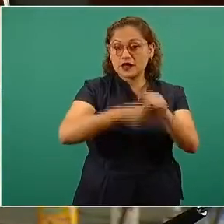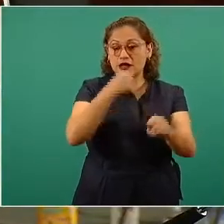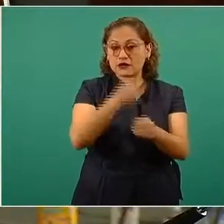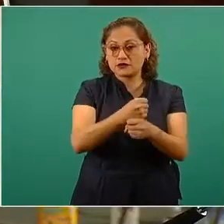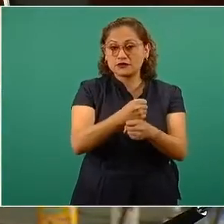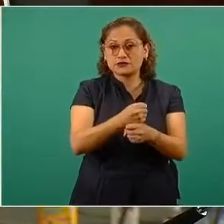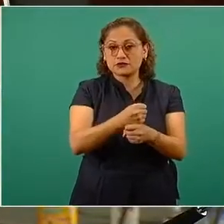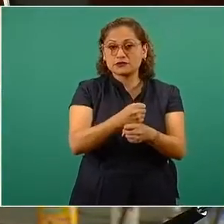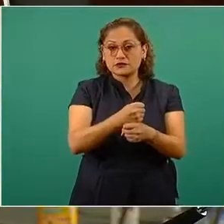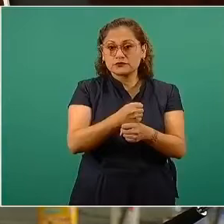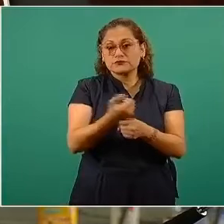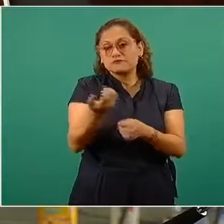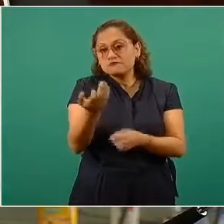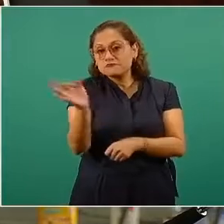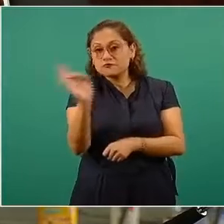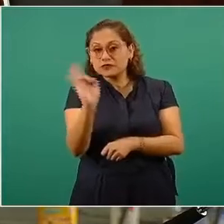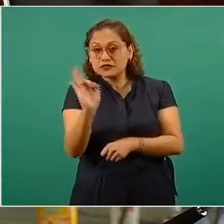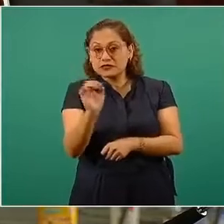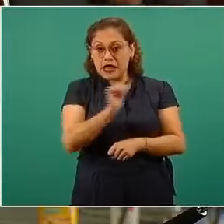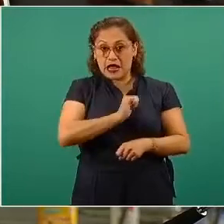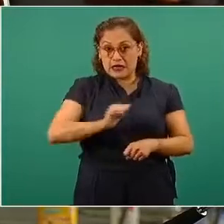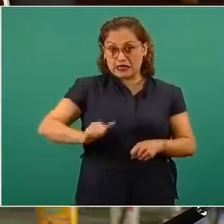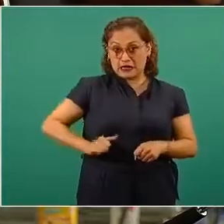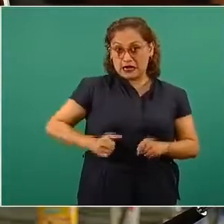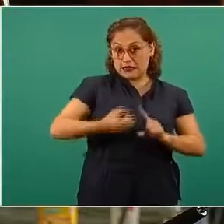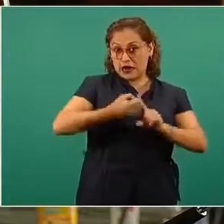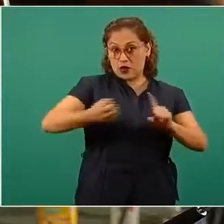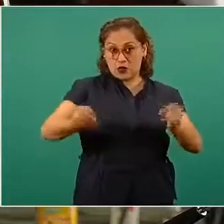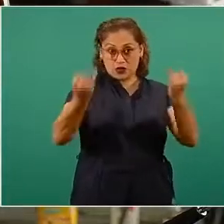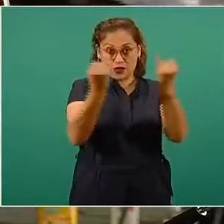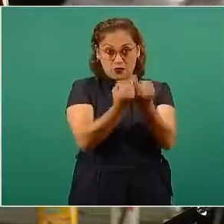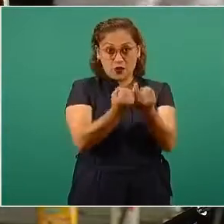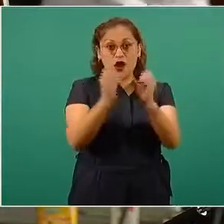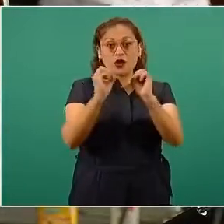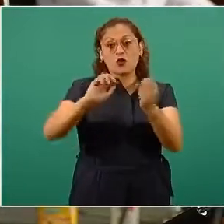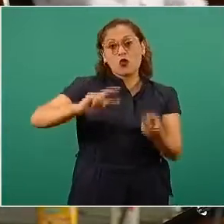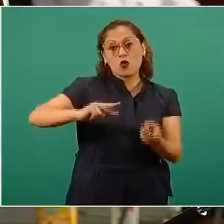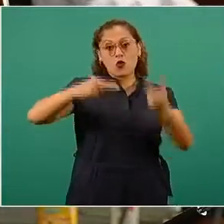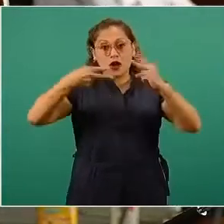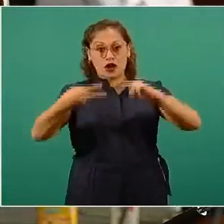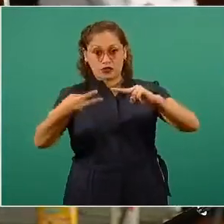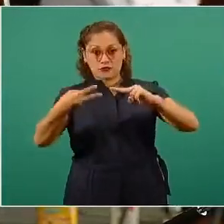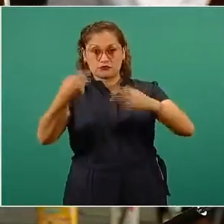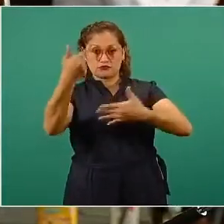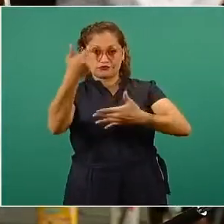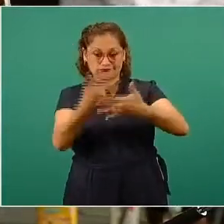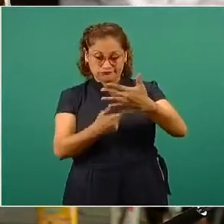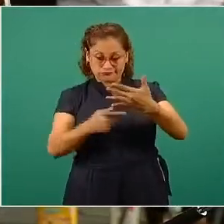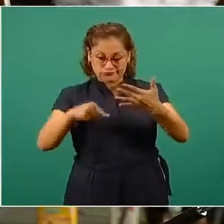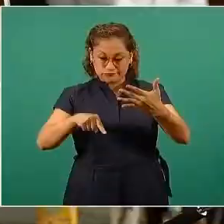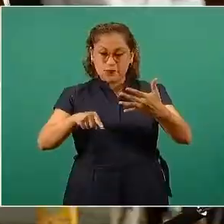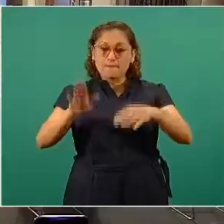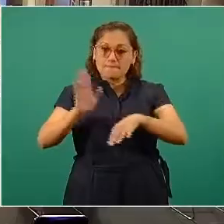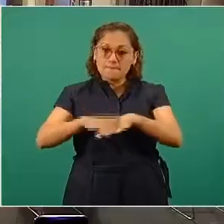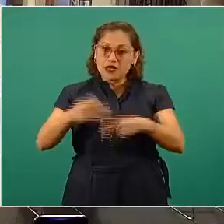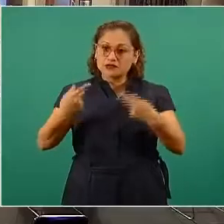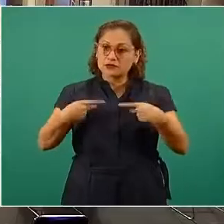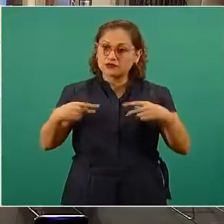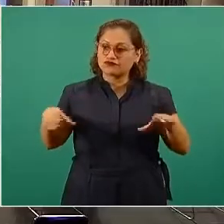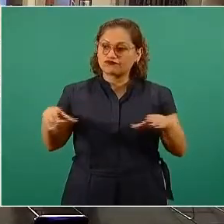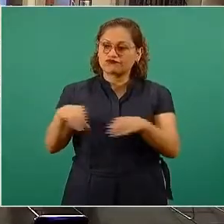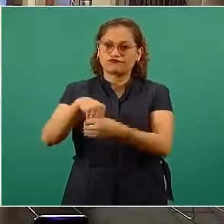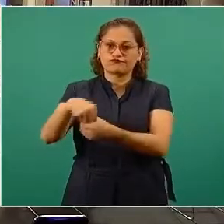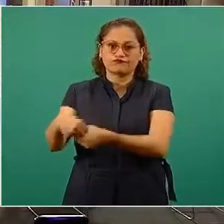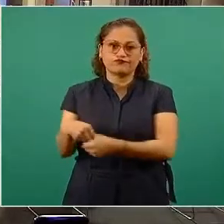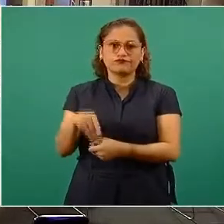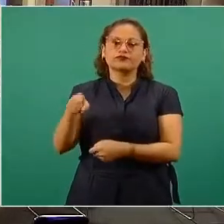caso de iniciar con las mismas alcaldías, o sería en todo caso al revés, quizás empezar ahora con las alcaldías con mayor población? Claro, esa